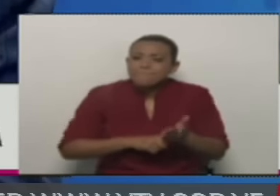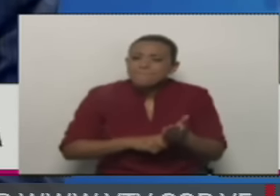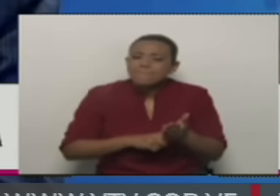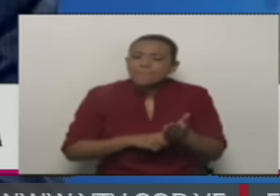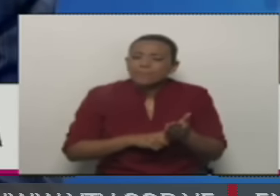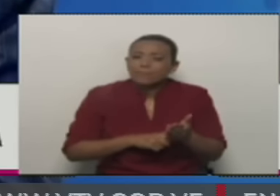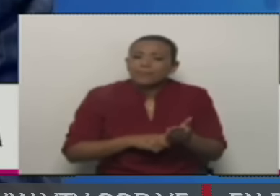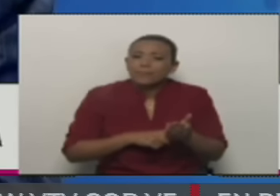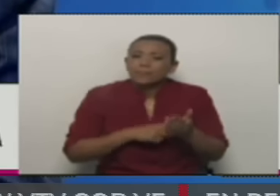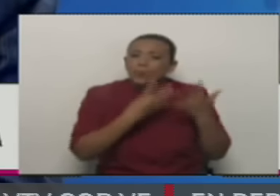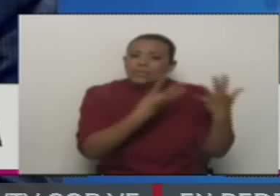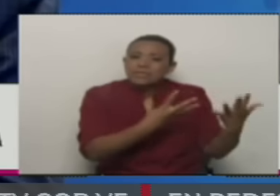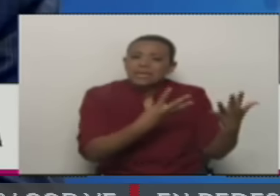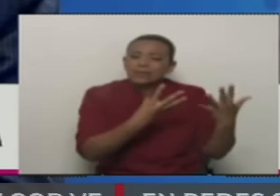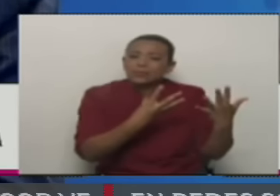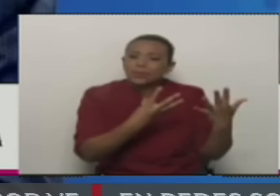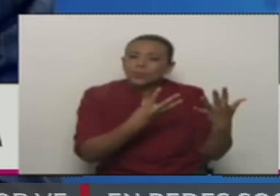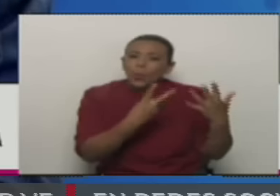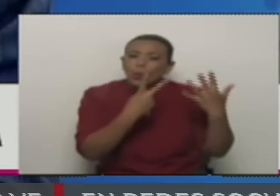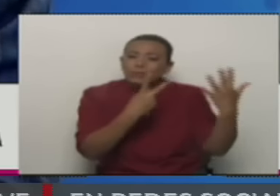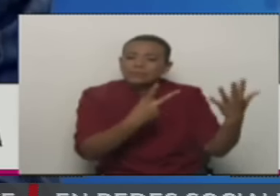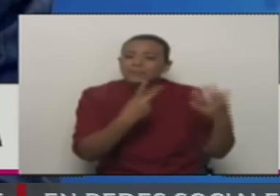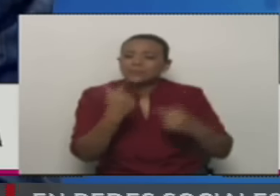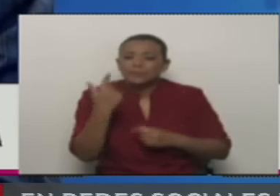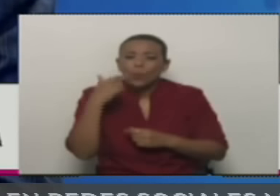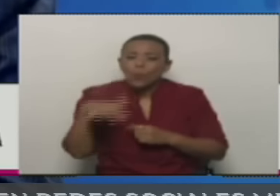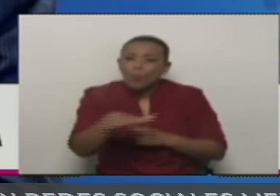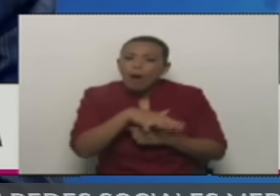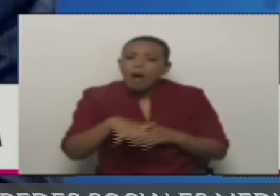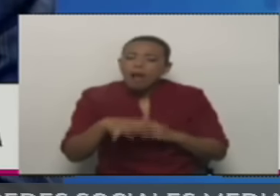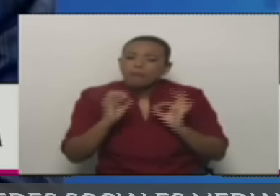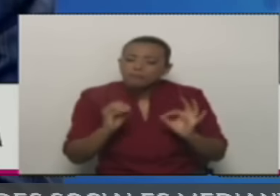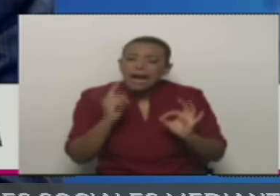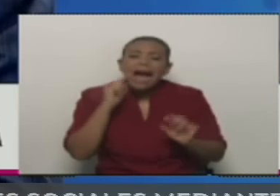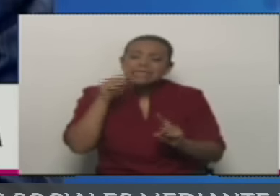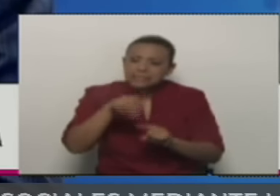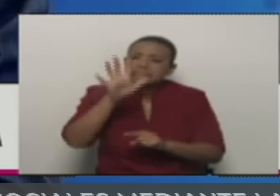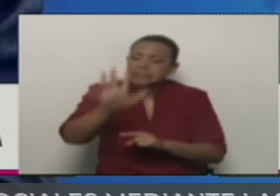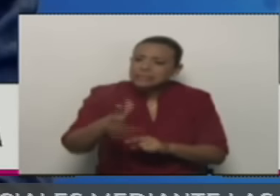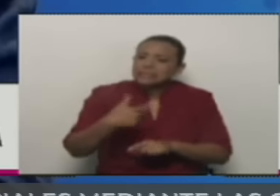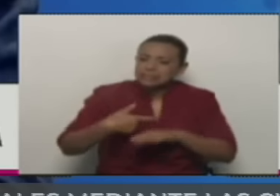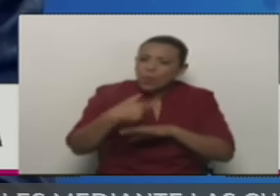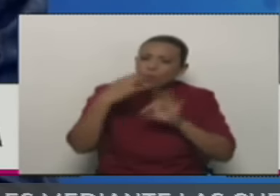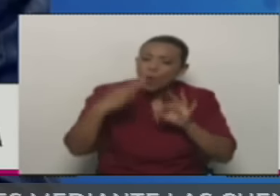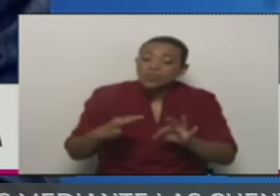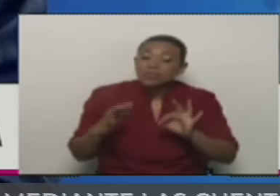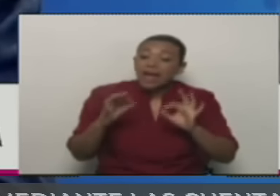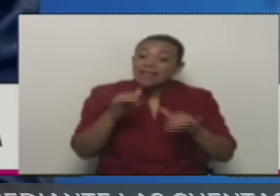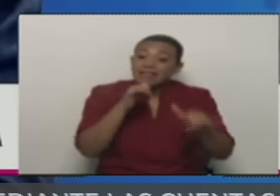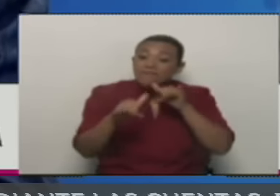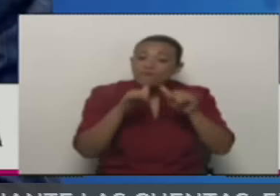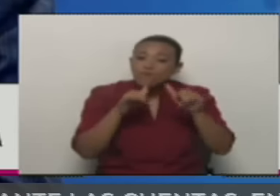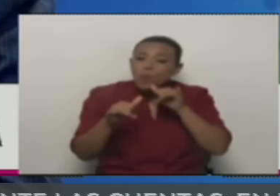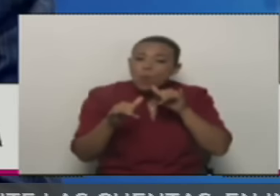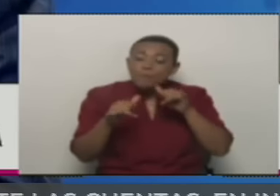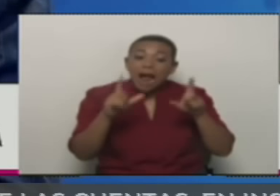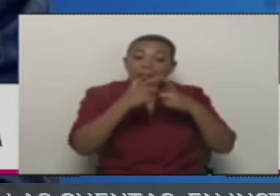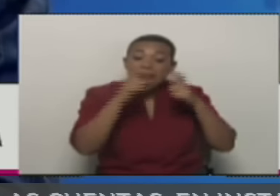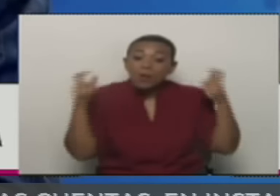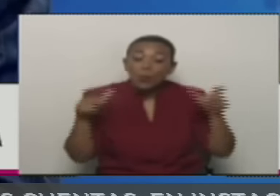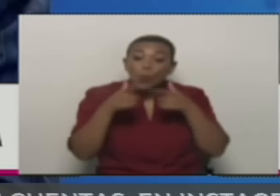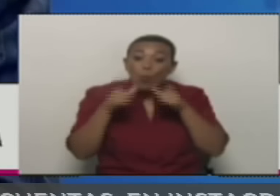nacimiento. Desde el primer día que lo leí dije, esto es. Tanto en contenido como forma, porque el lenguaje que utiliza